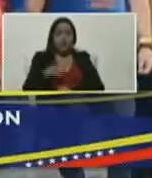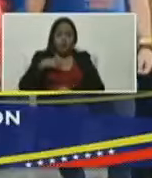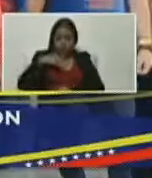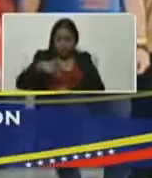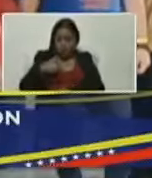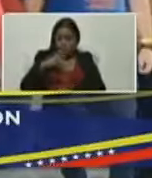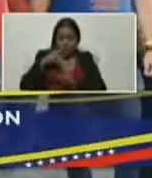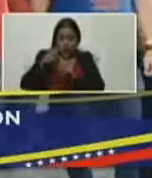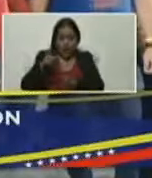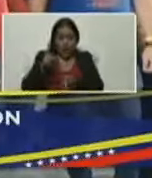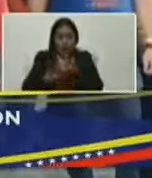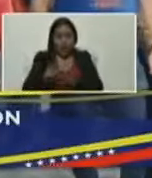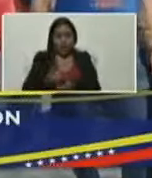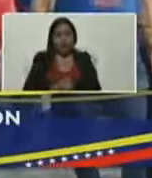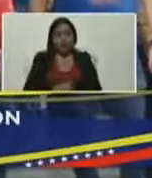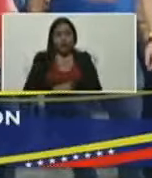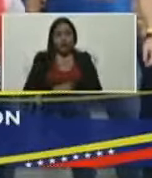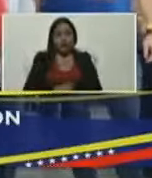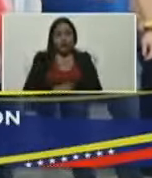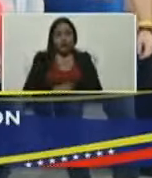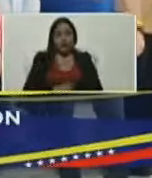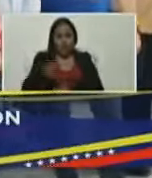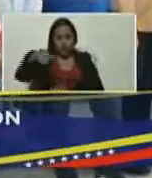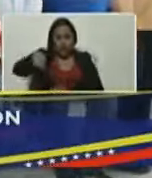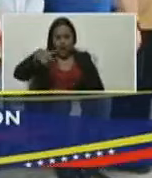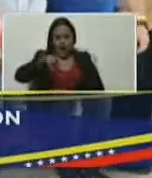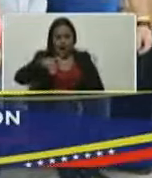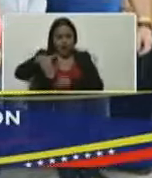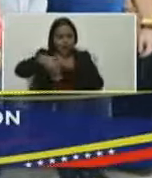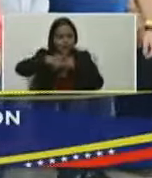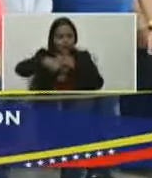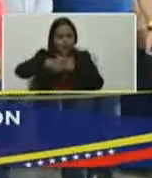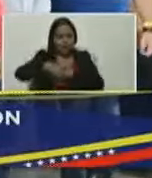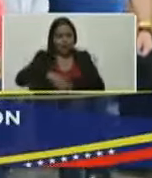Sí. ¿Ustedes tienen redes sociales?